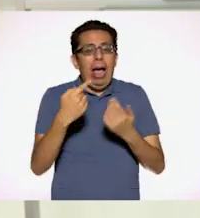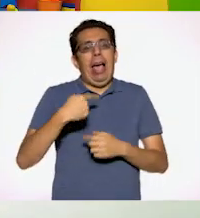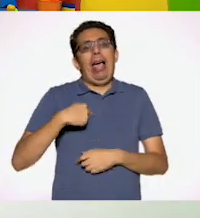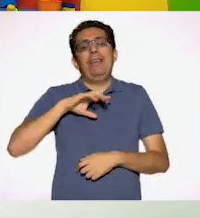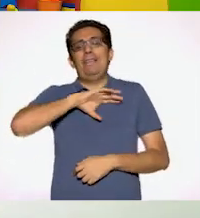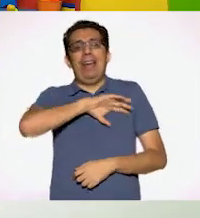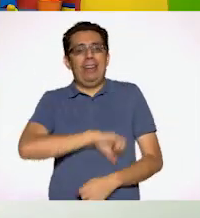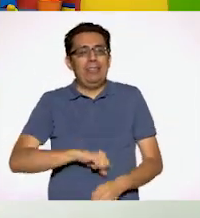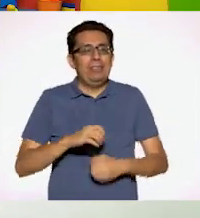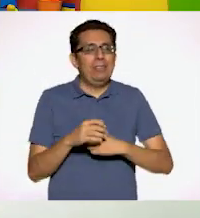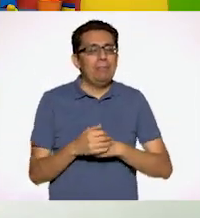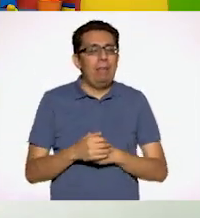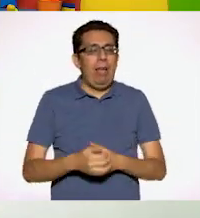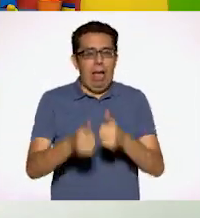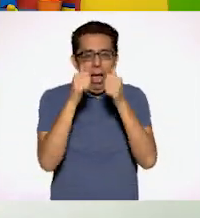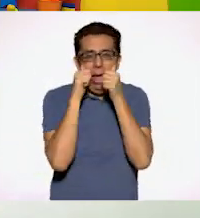gusta!